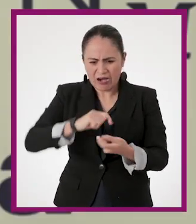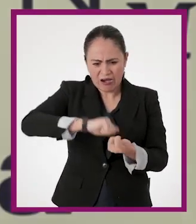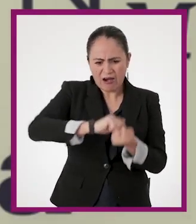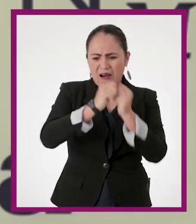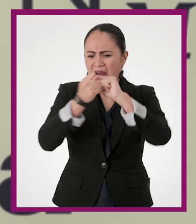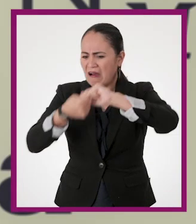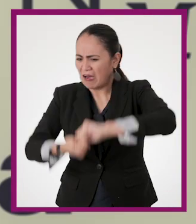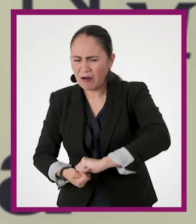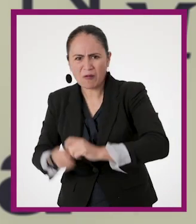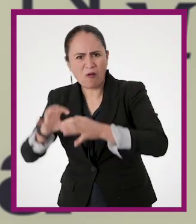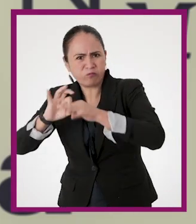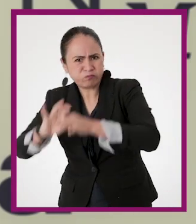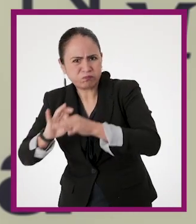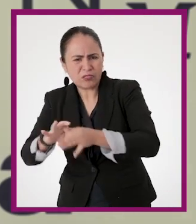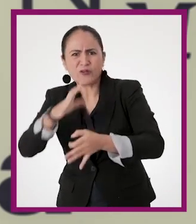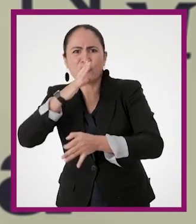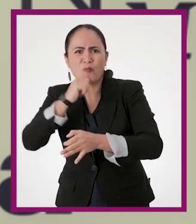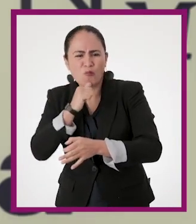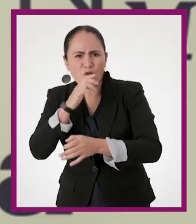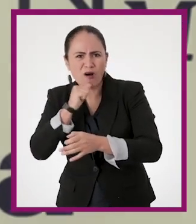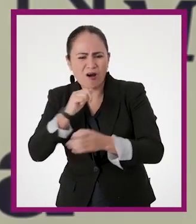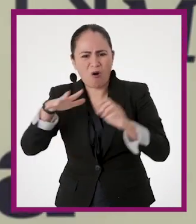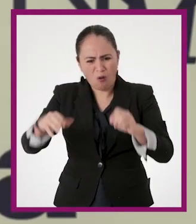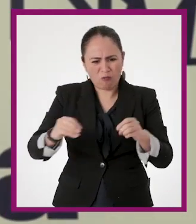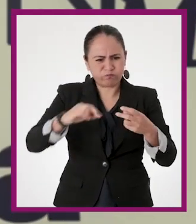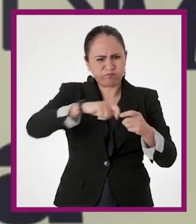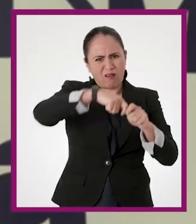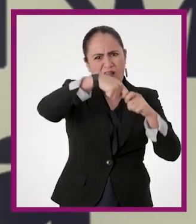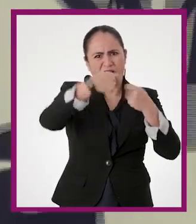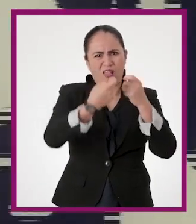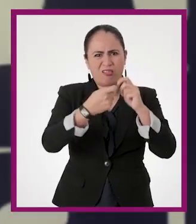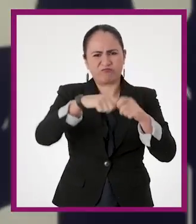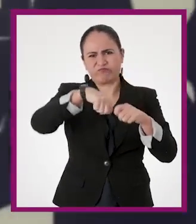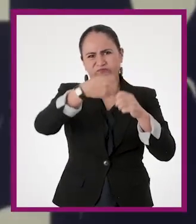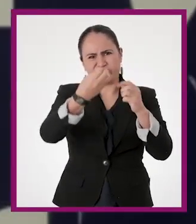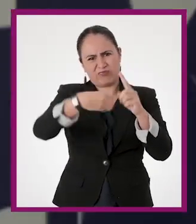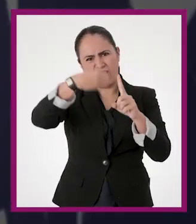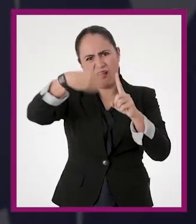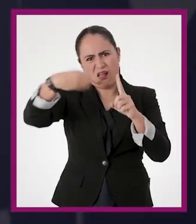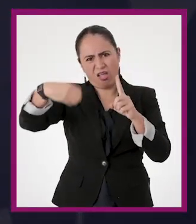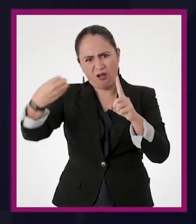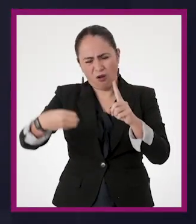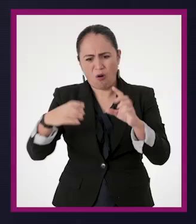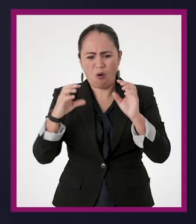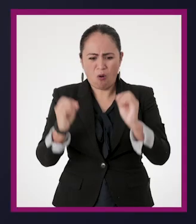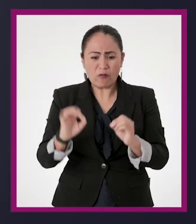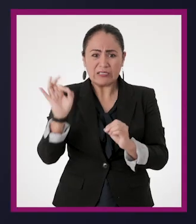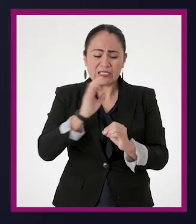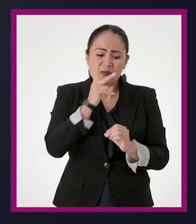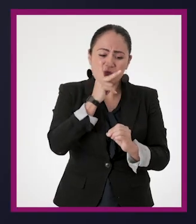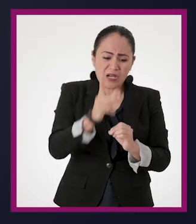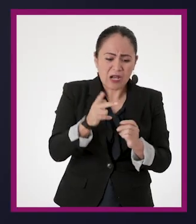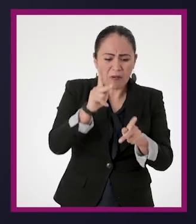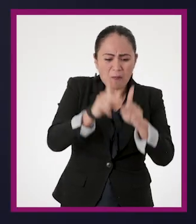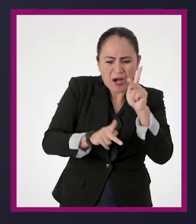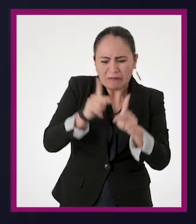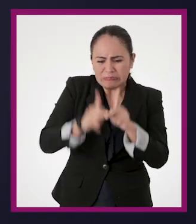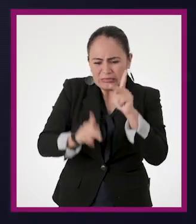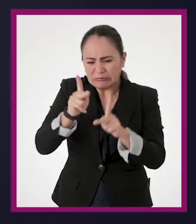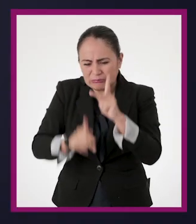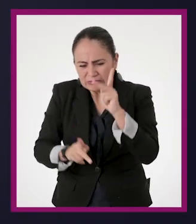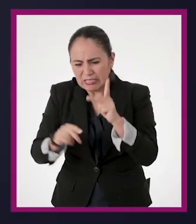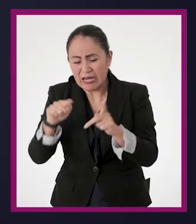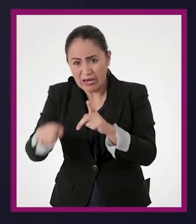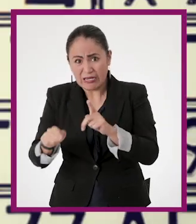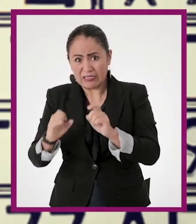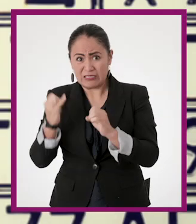que no caben y que otras corren peligro de deformarse o incluso de quebrarse si se las fuerza demasiado